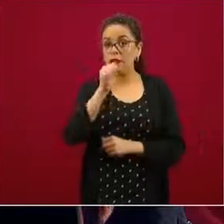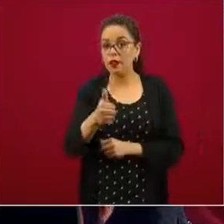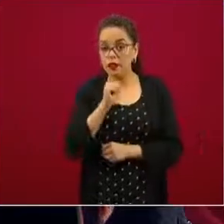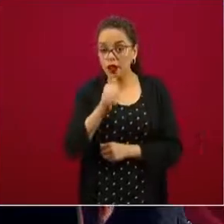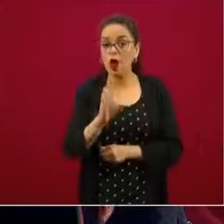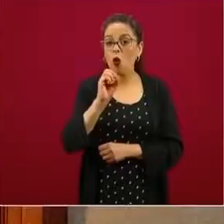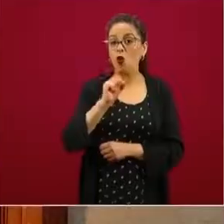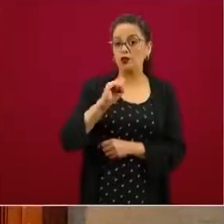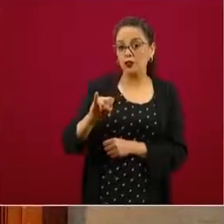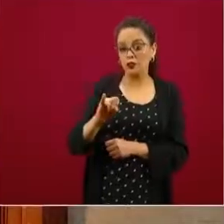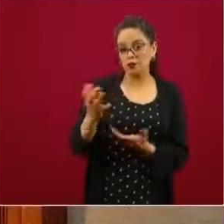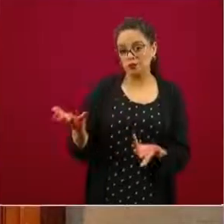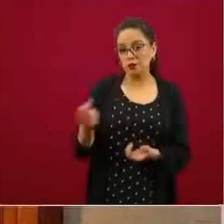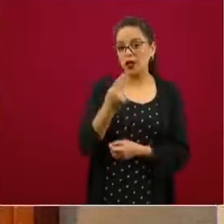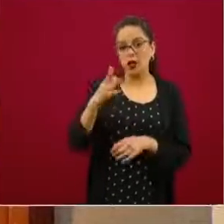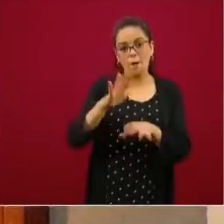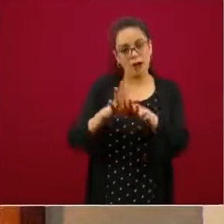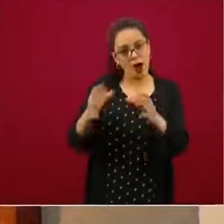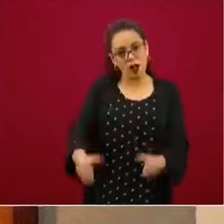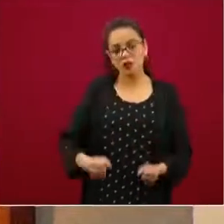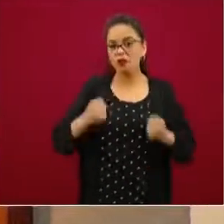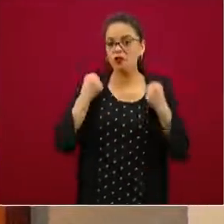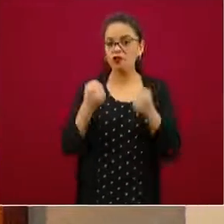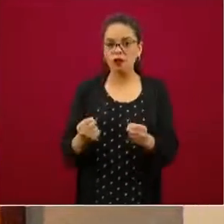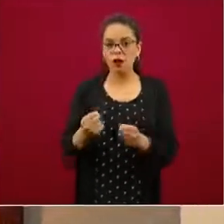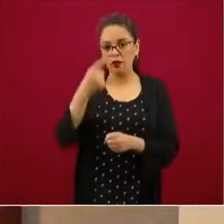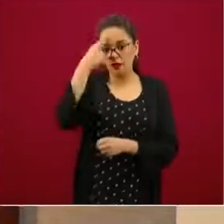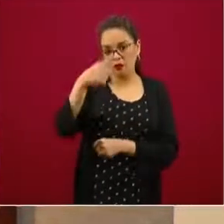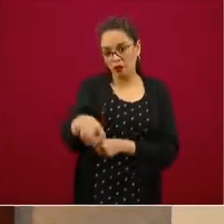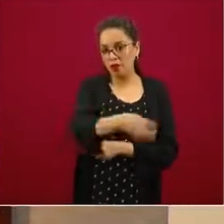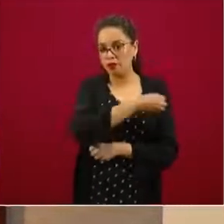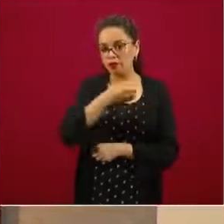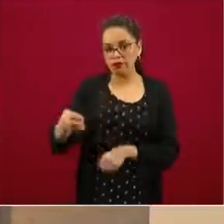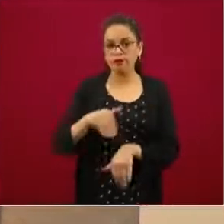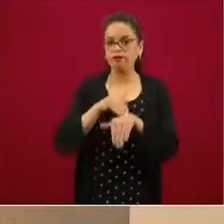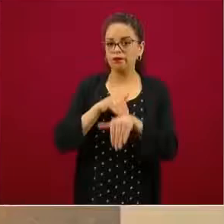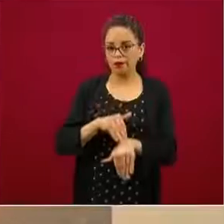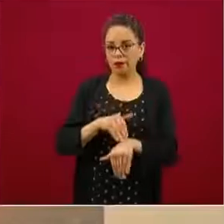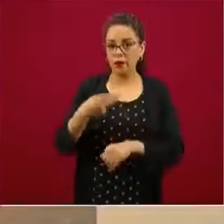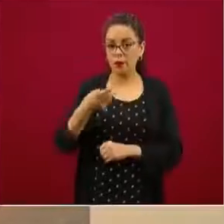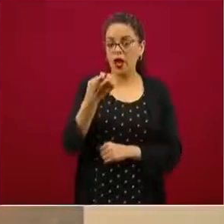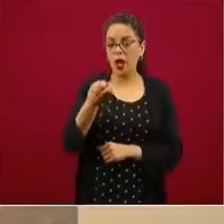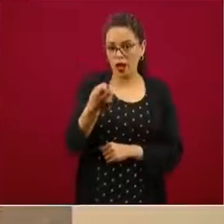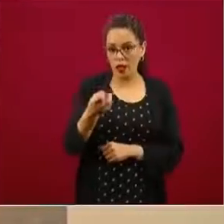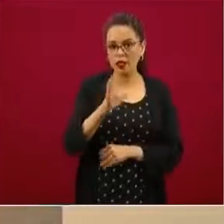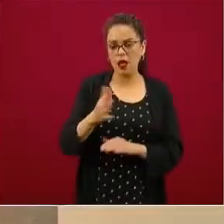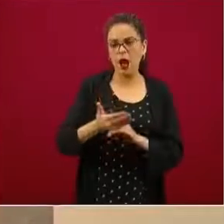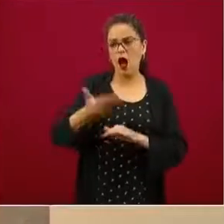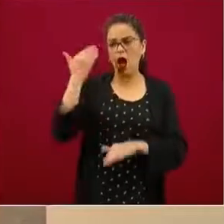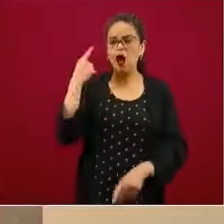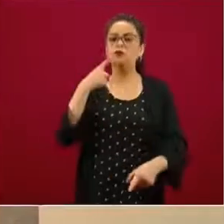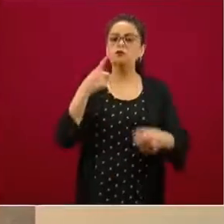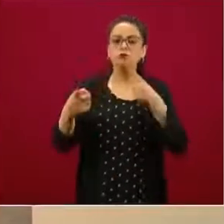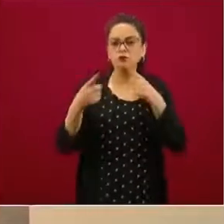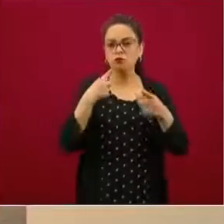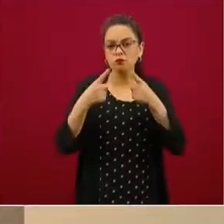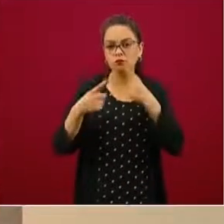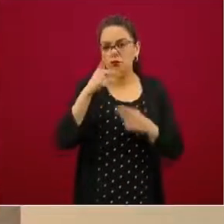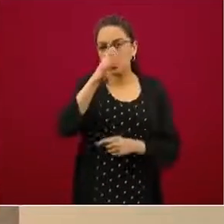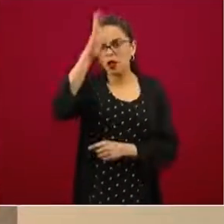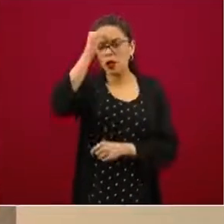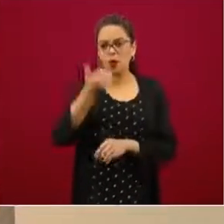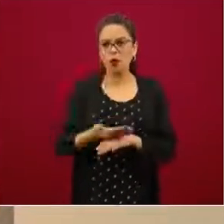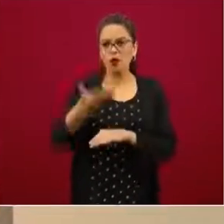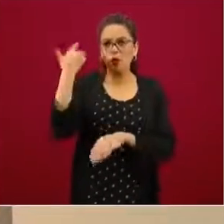intensos, pero es imprescindible. Por diseño se hizo así lo comentamos con los gobernadores la semana pasada,